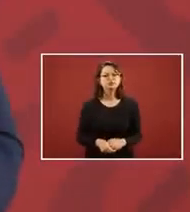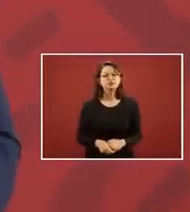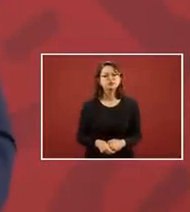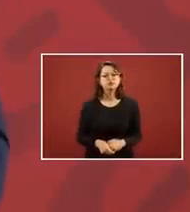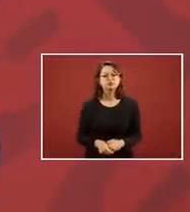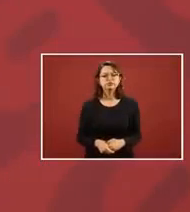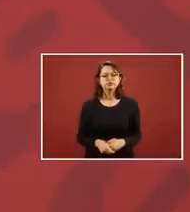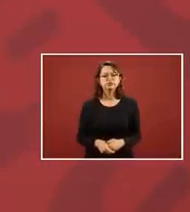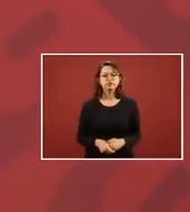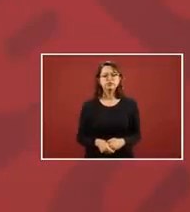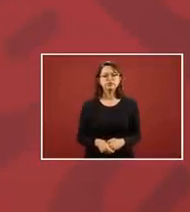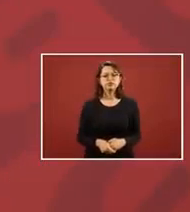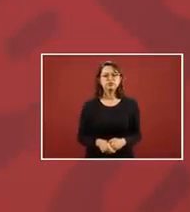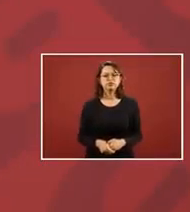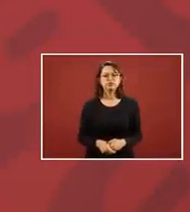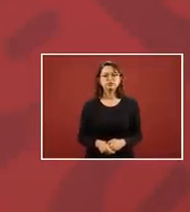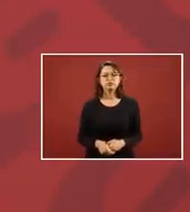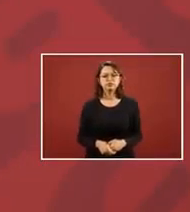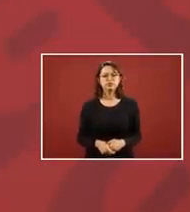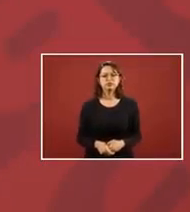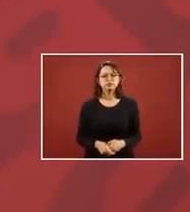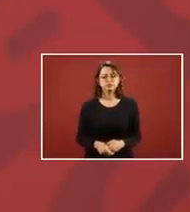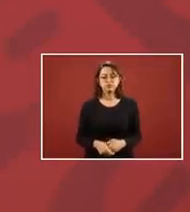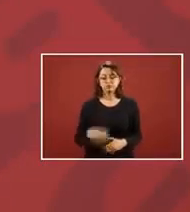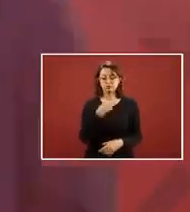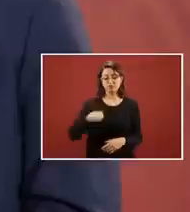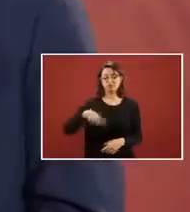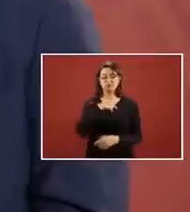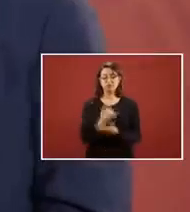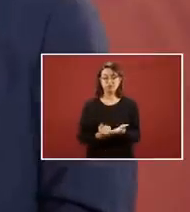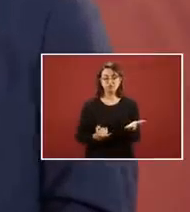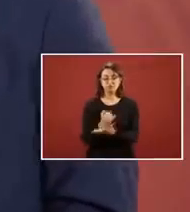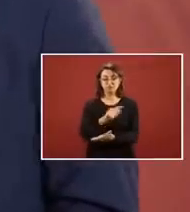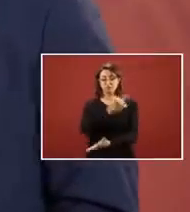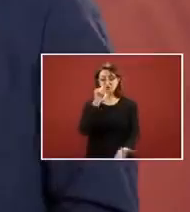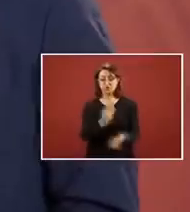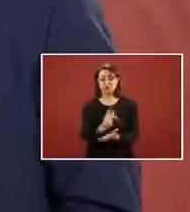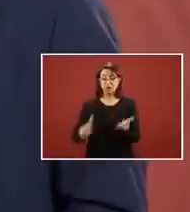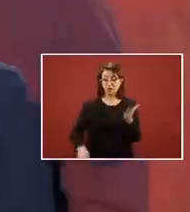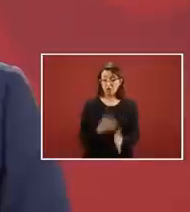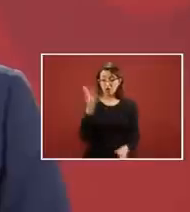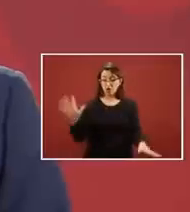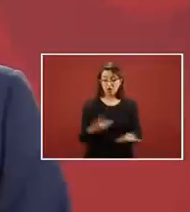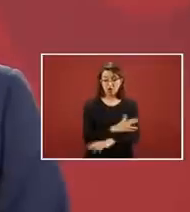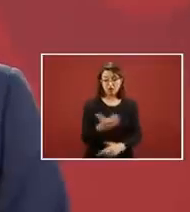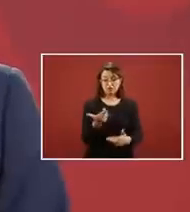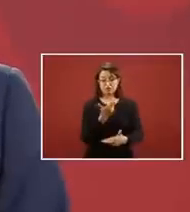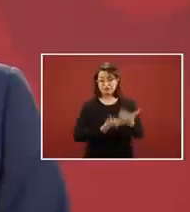Que no íbamos a modificar las leyes para